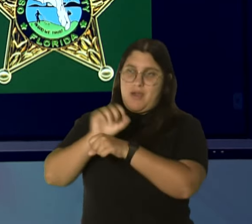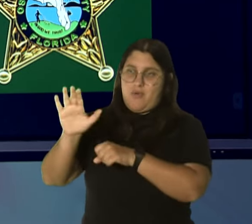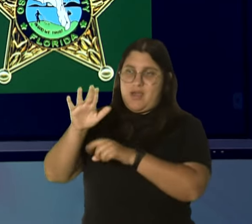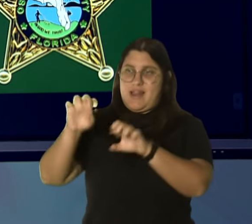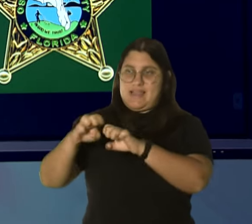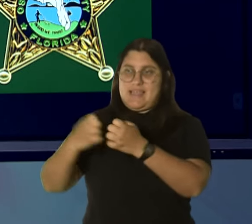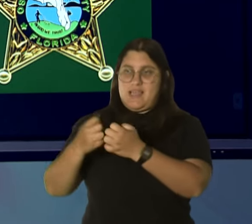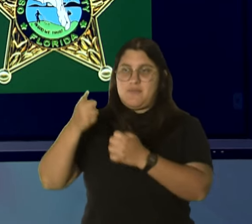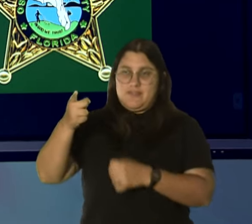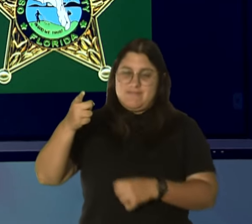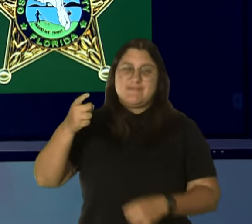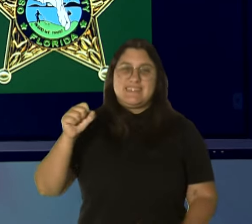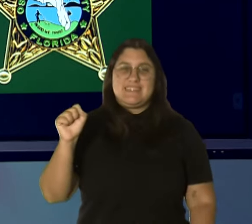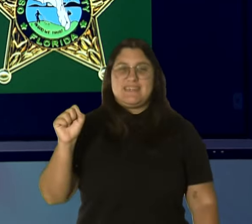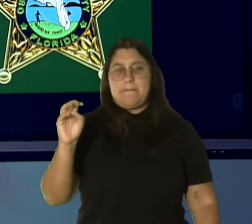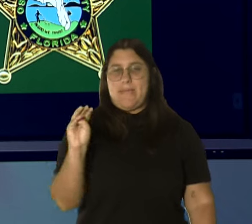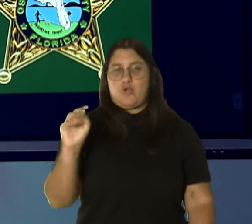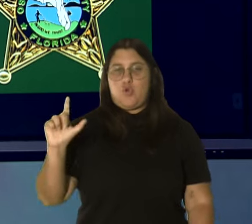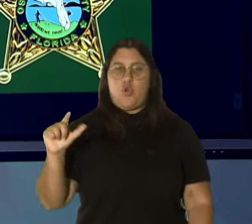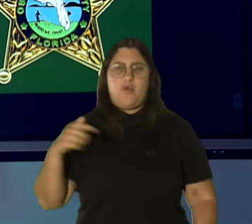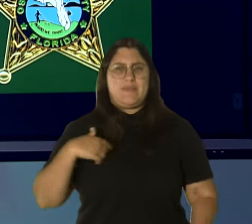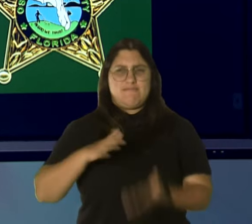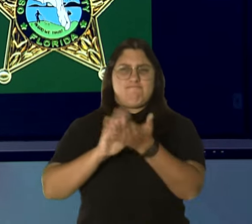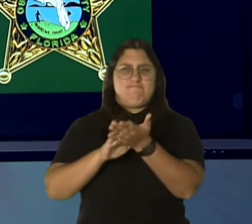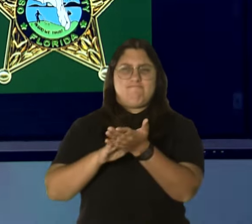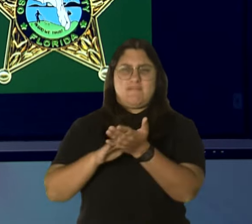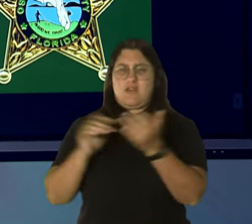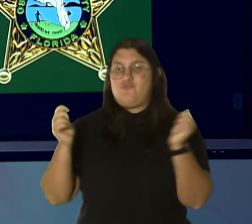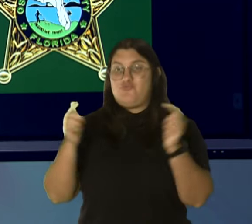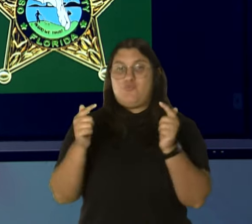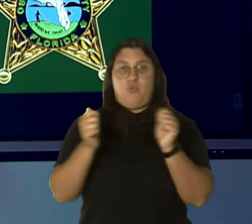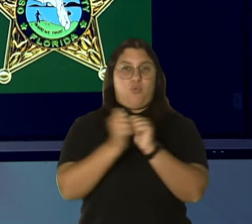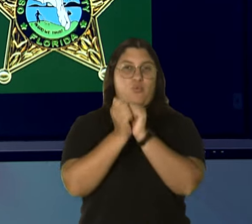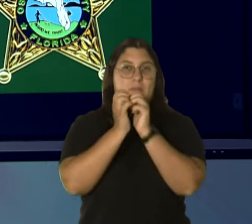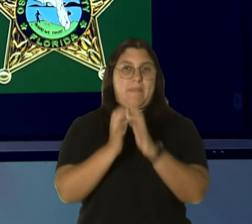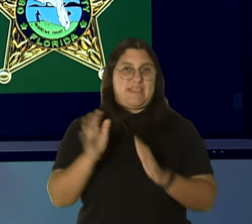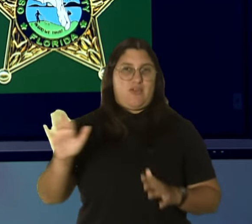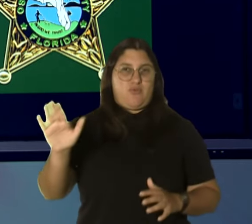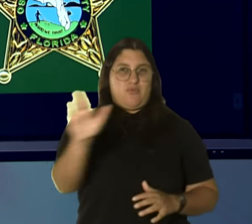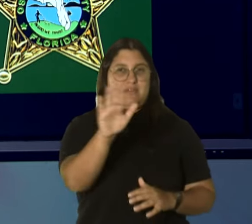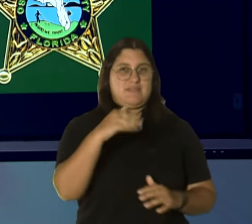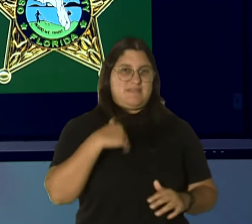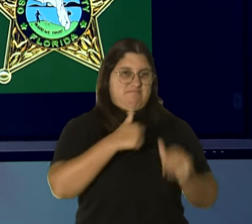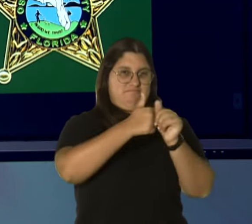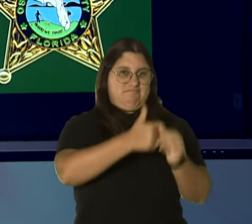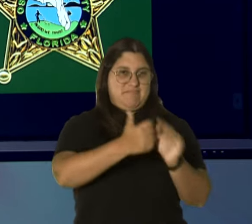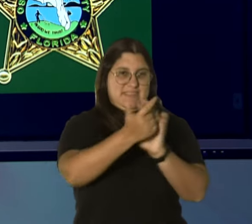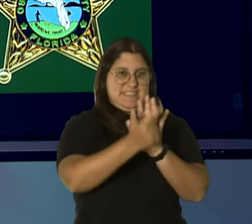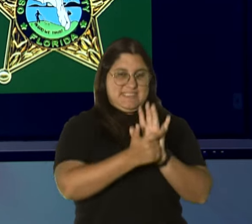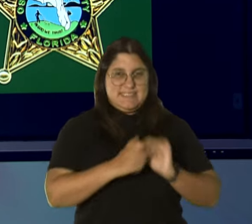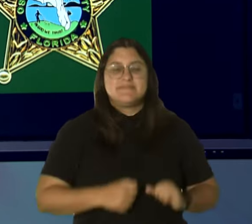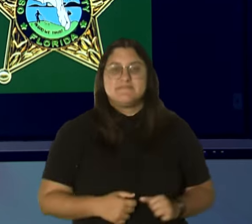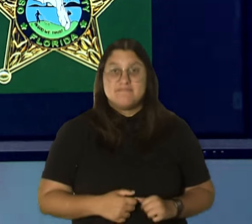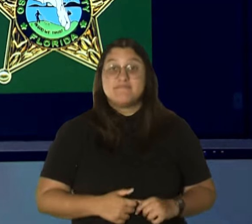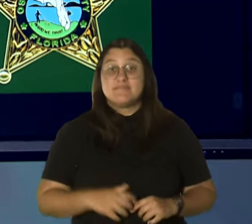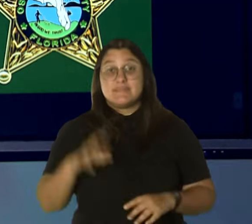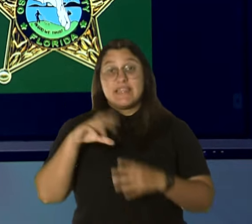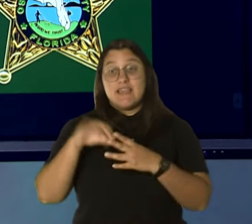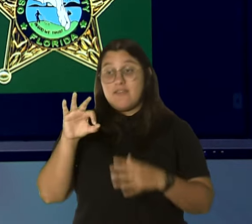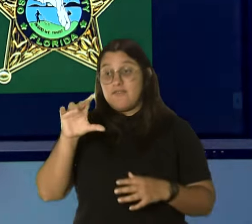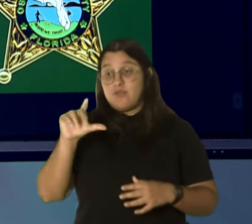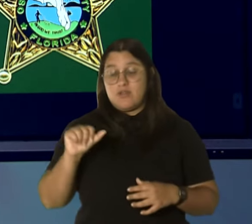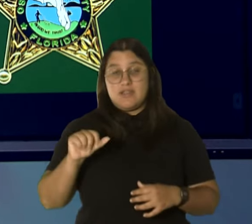allá del cherif Marcos López nvia Rodríguez a todos los compañeros de Ley y orden en el estado de la Florida en ese